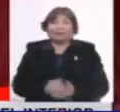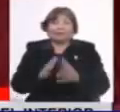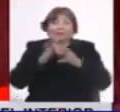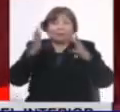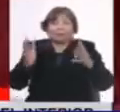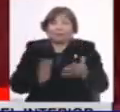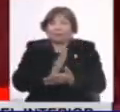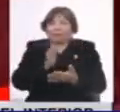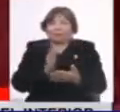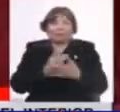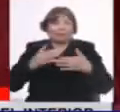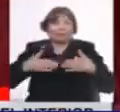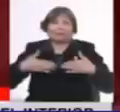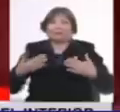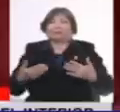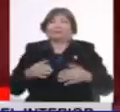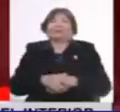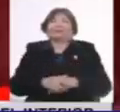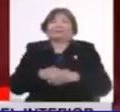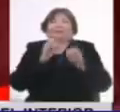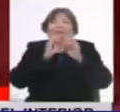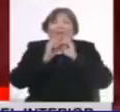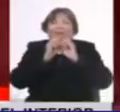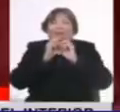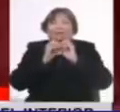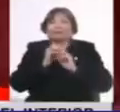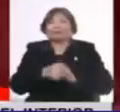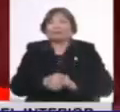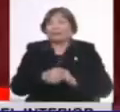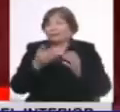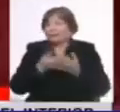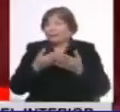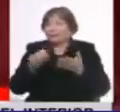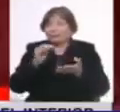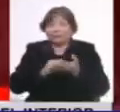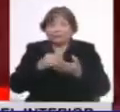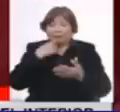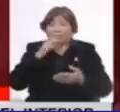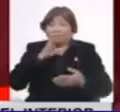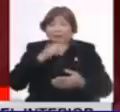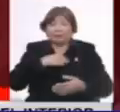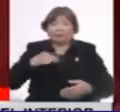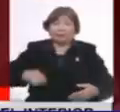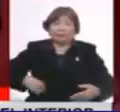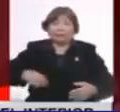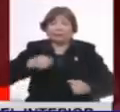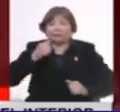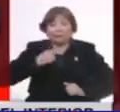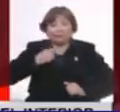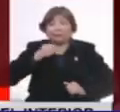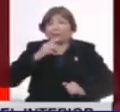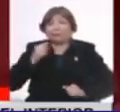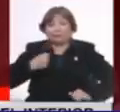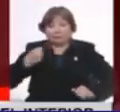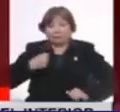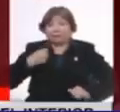tremendo problema que no podemos resolver. Incluso he hablado con el ministro de Defensa para que